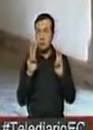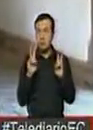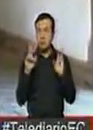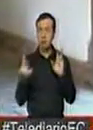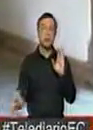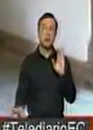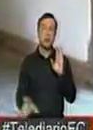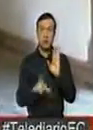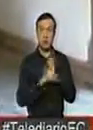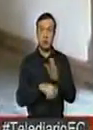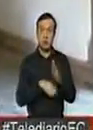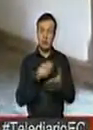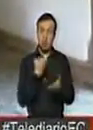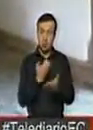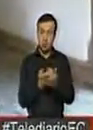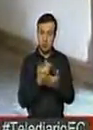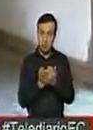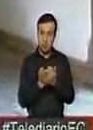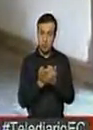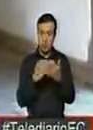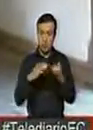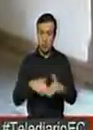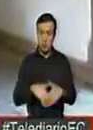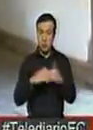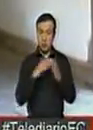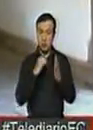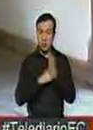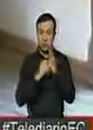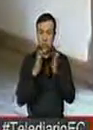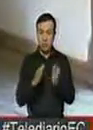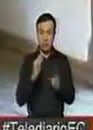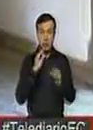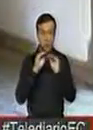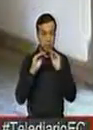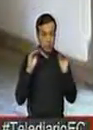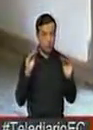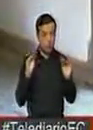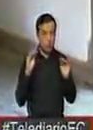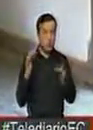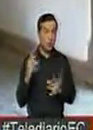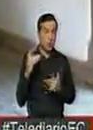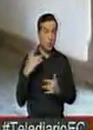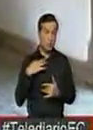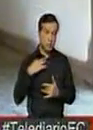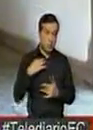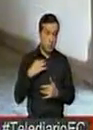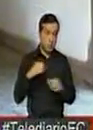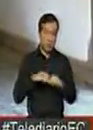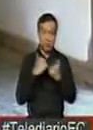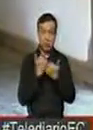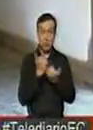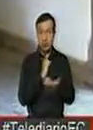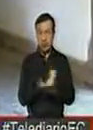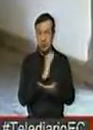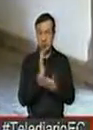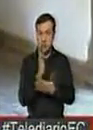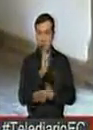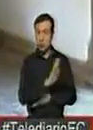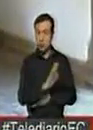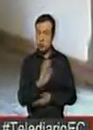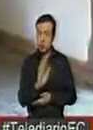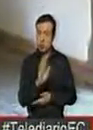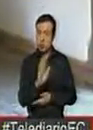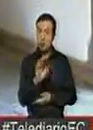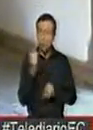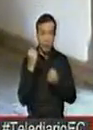Ley Económica de Crecimiento, la ministra manifestó que espera la predisposición de la Asamblea Nacional para que ésta pueda